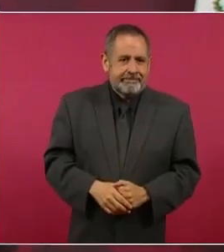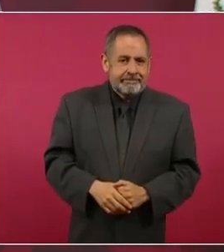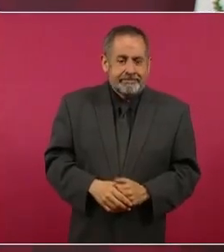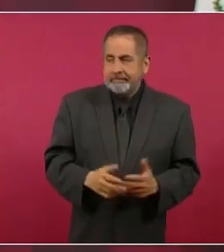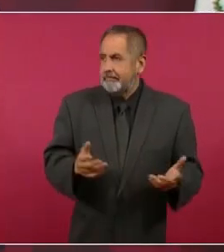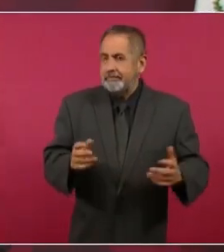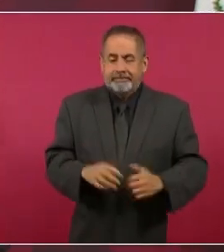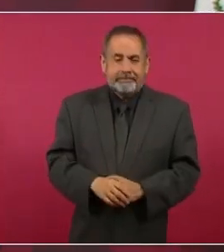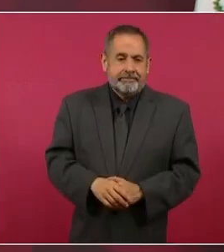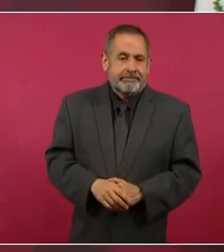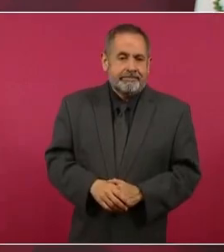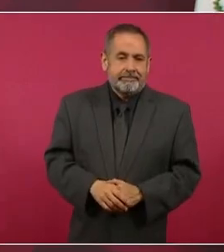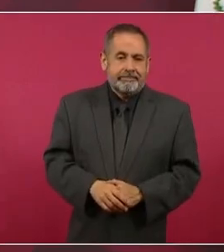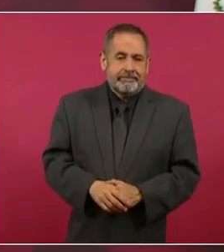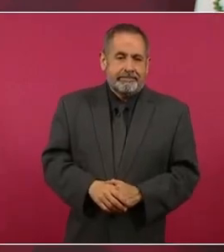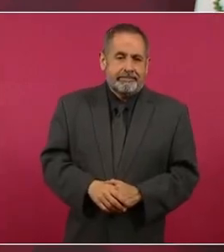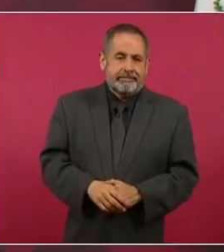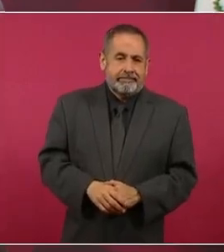Digo, ahí